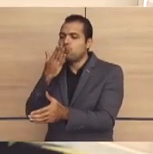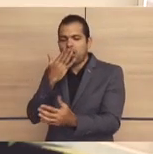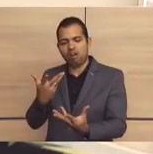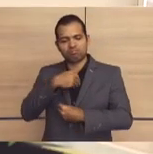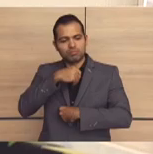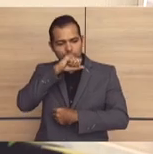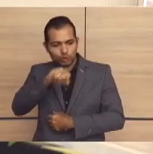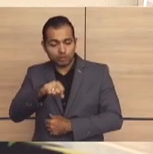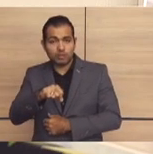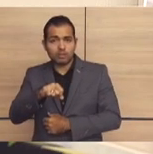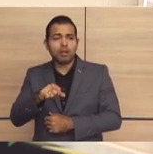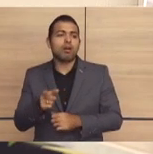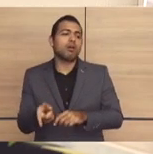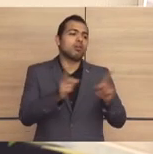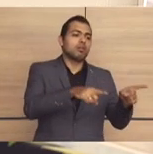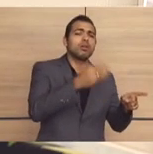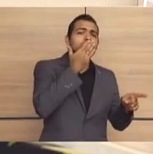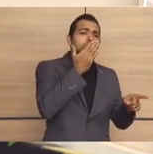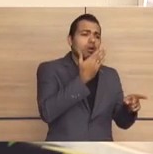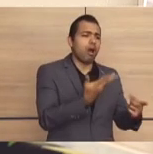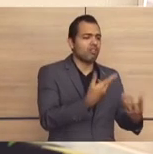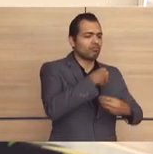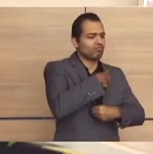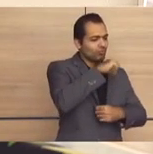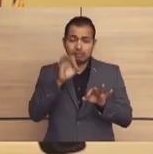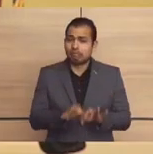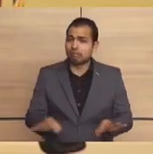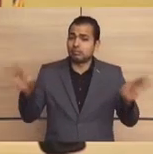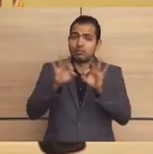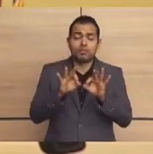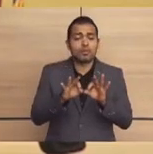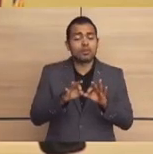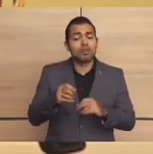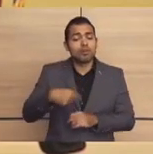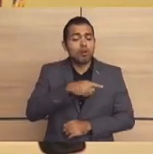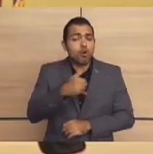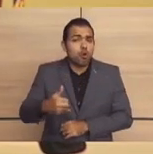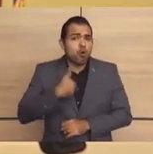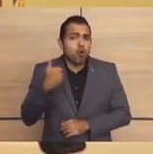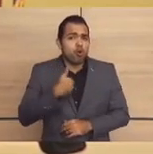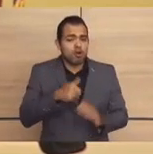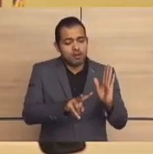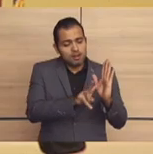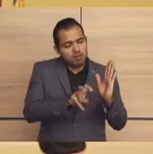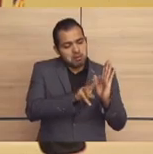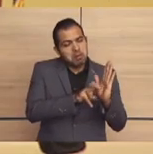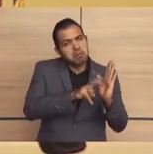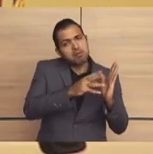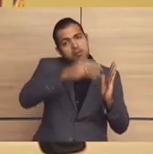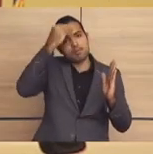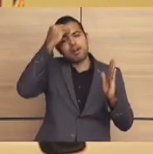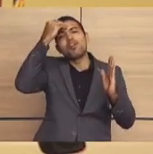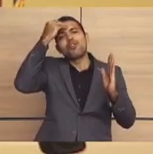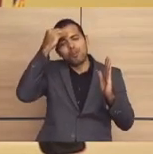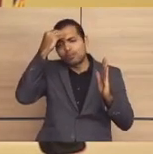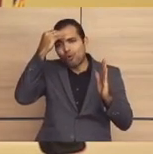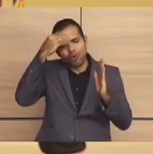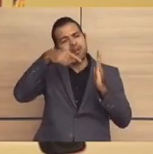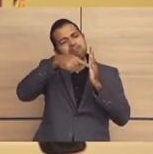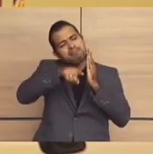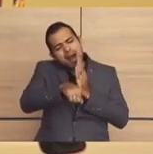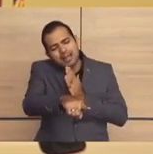también a los colombianos que de pronto no pertenecen a este tipo de culturas. Para mí es más importante que Santiago pueda impactar la vida de muchos